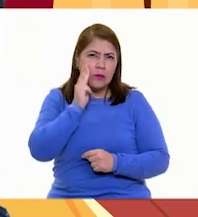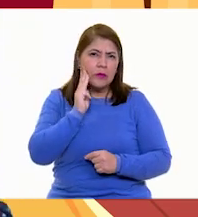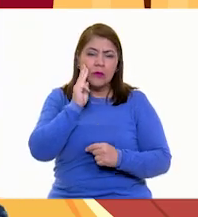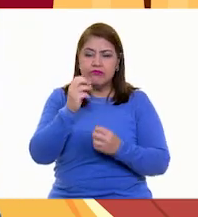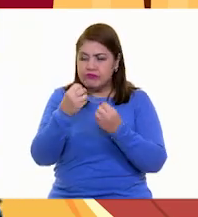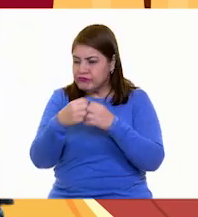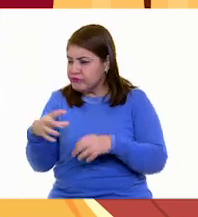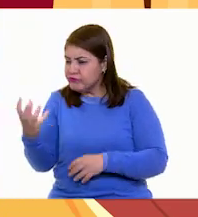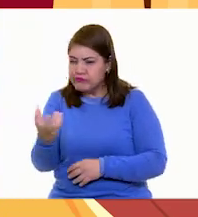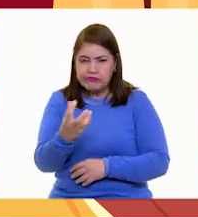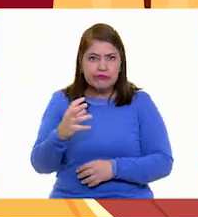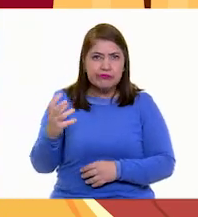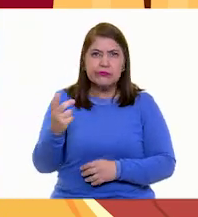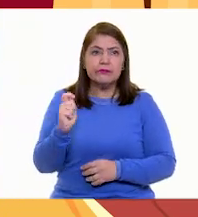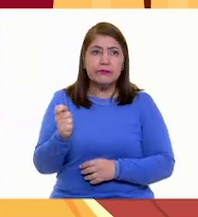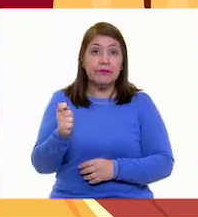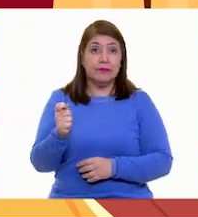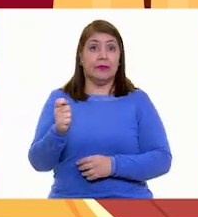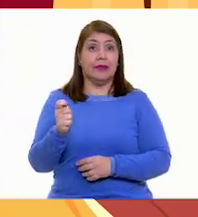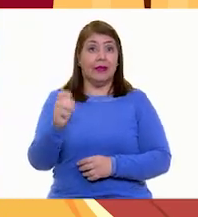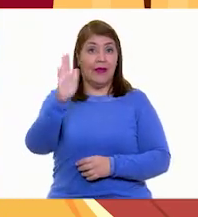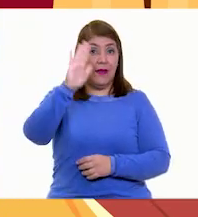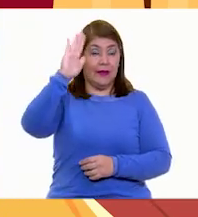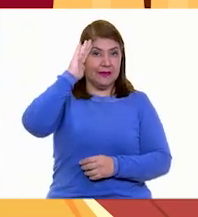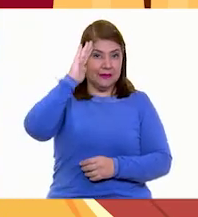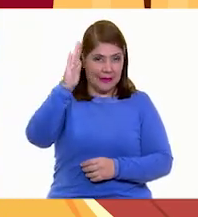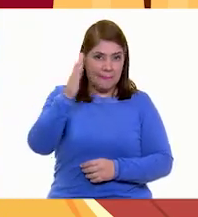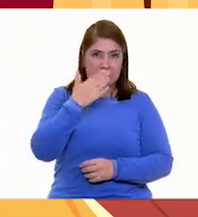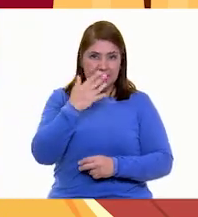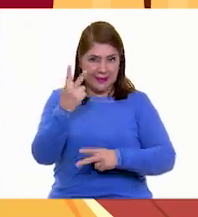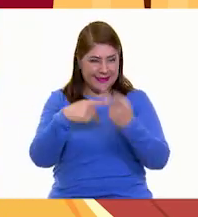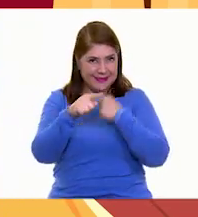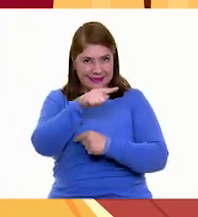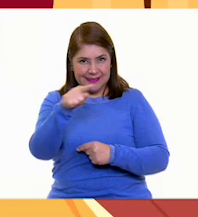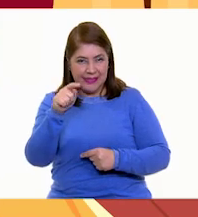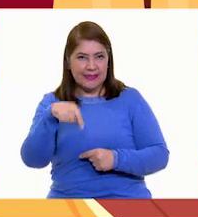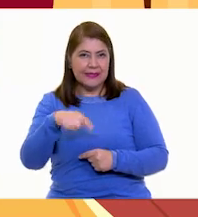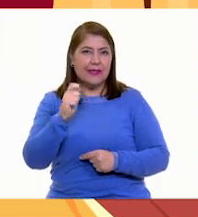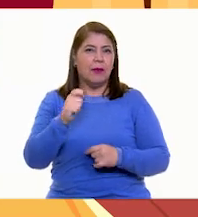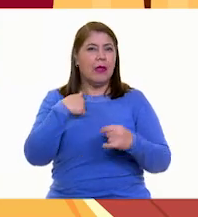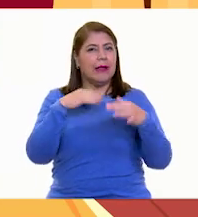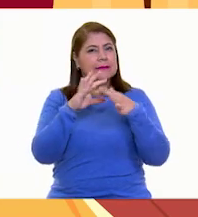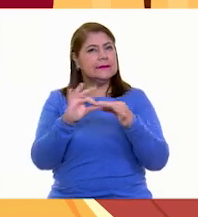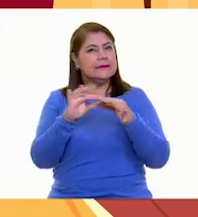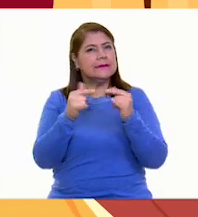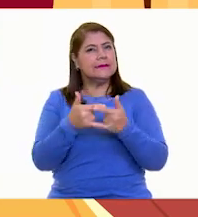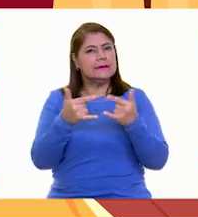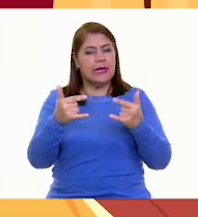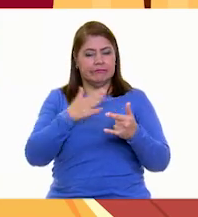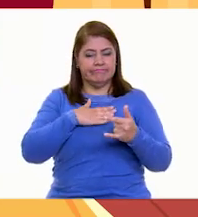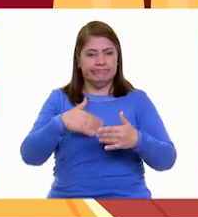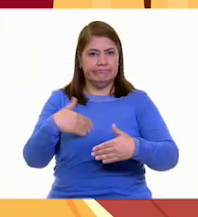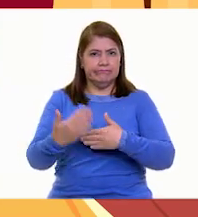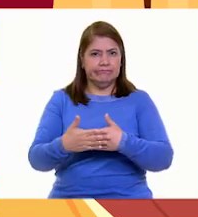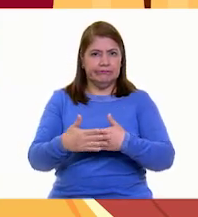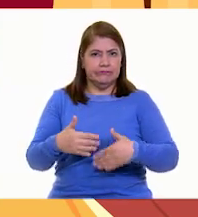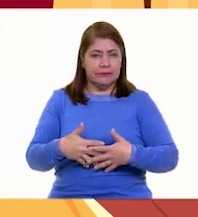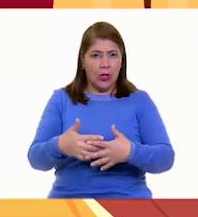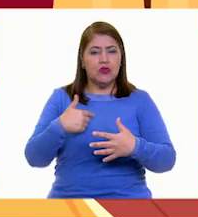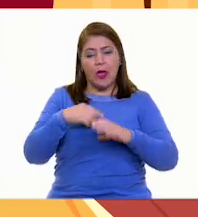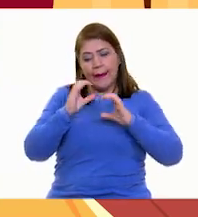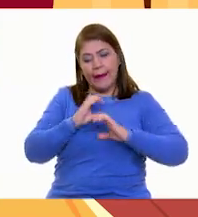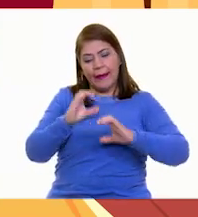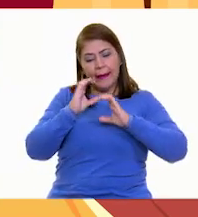le ha perdido. Hola, bienvenidas y bienvenidos a Crónicas de un Embarazo. Hoy le estoy cantando a nuestro